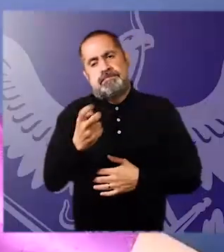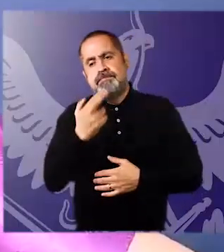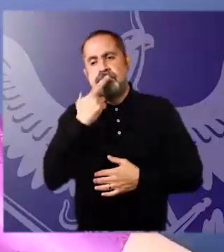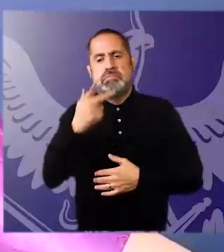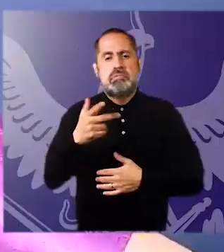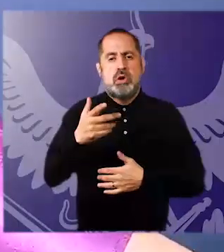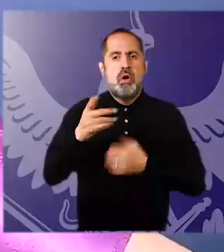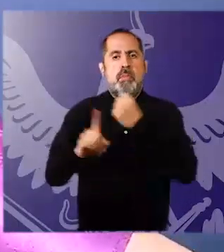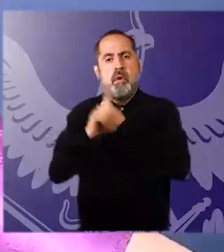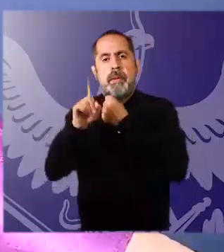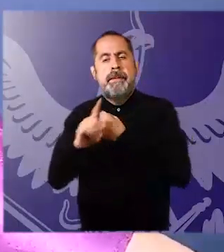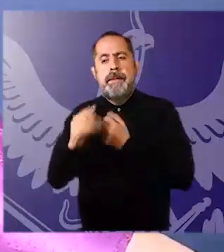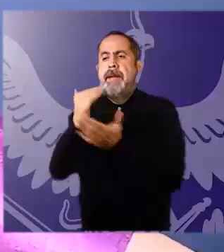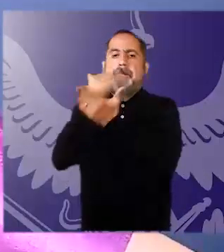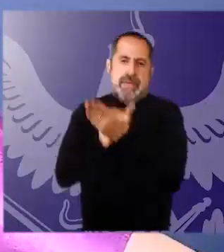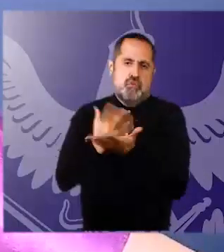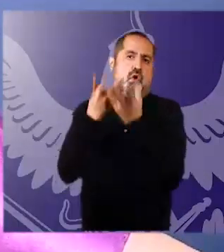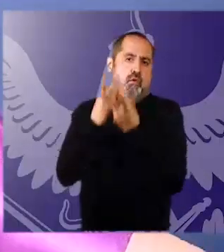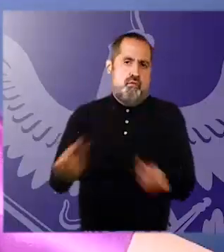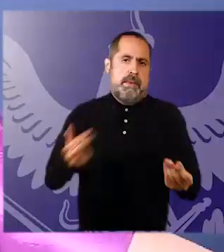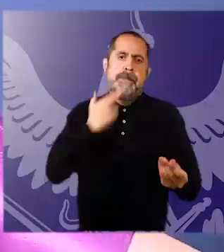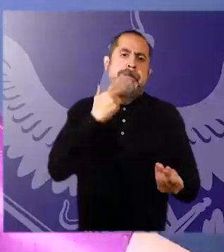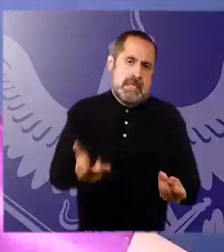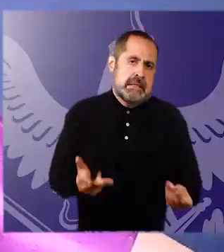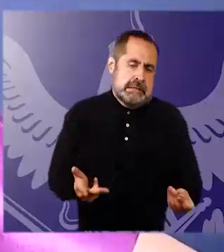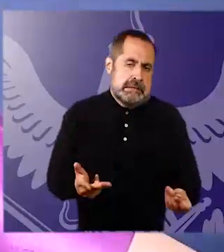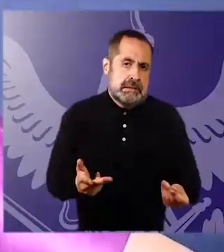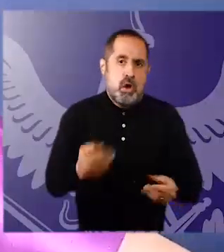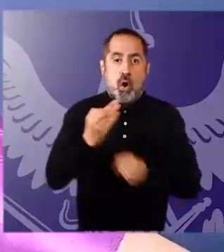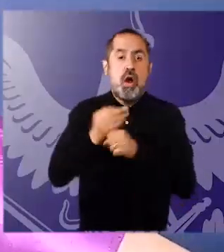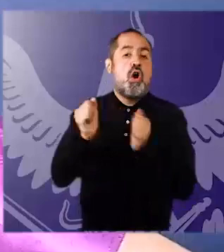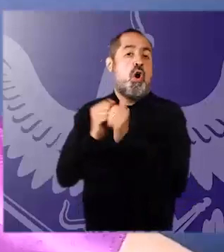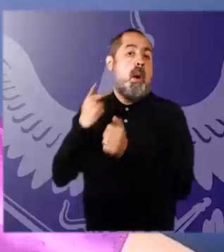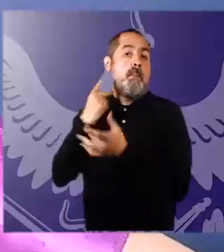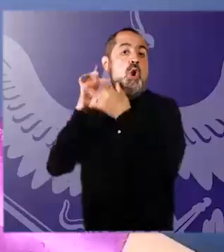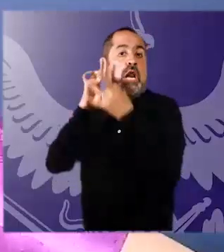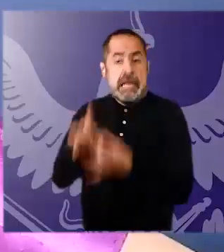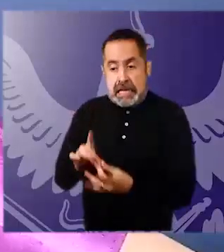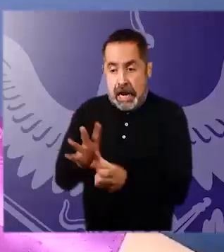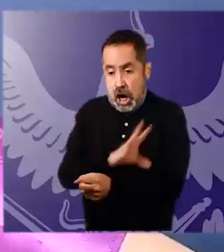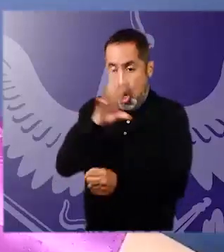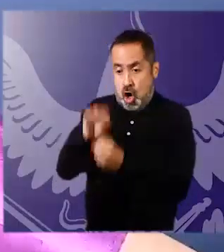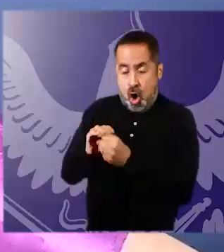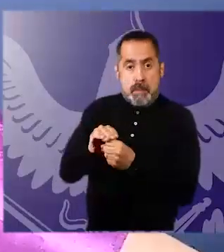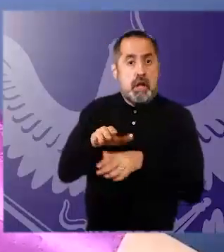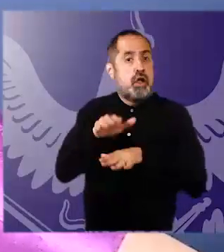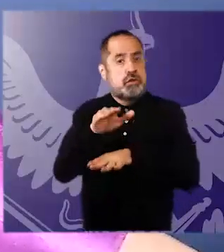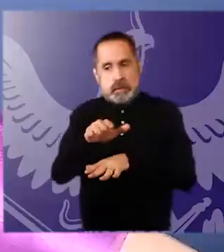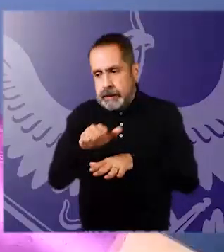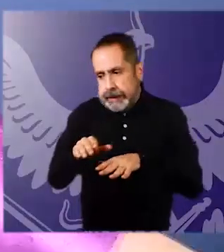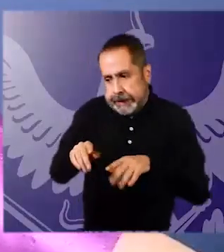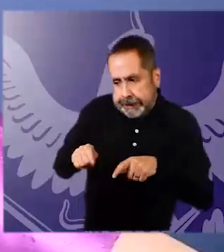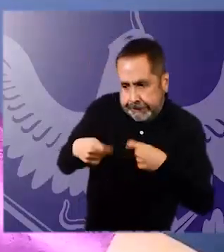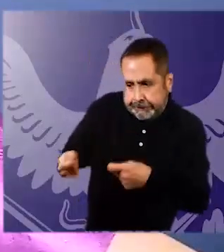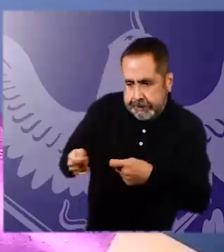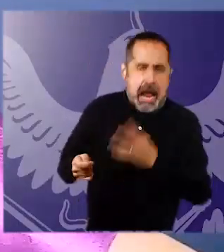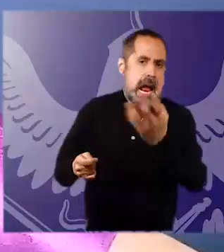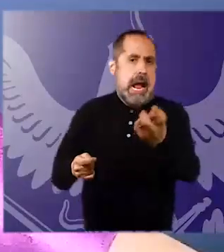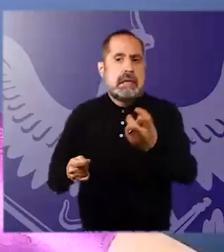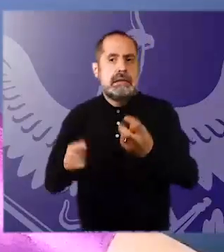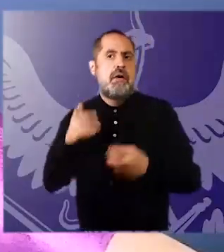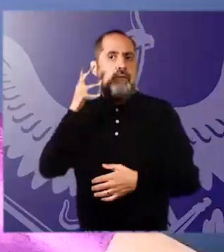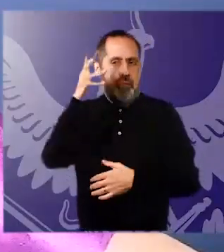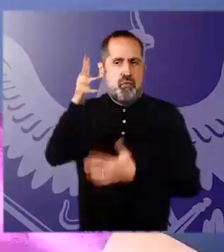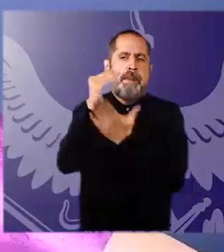tratar esta problemática, que aunada a una política integral,